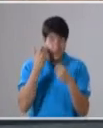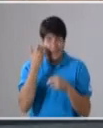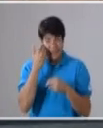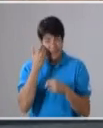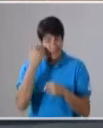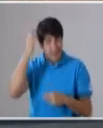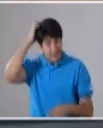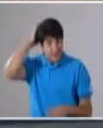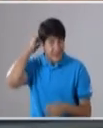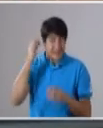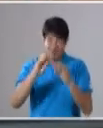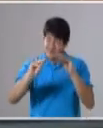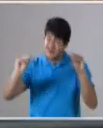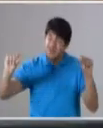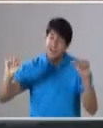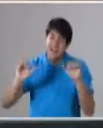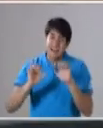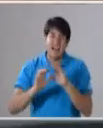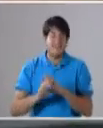Epidemias.